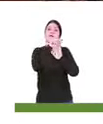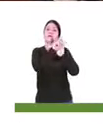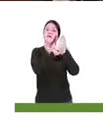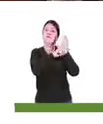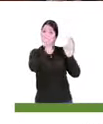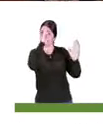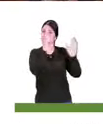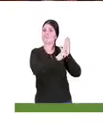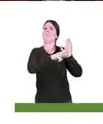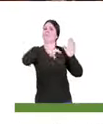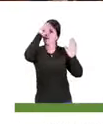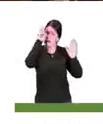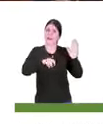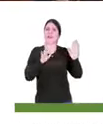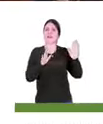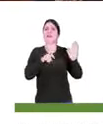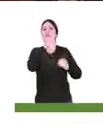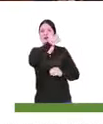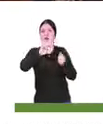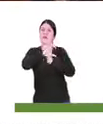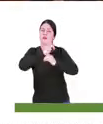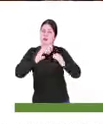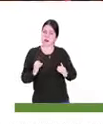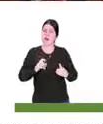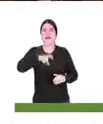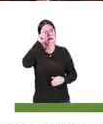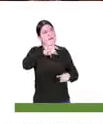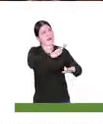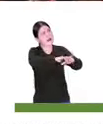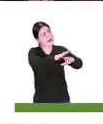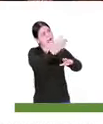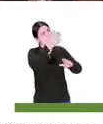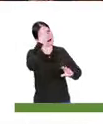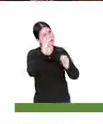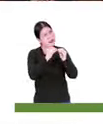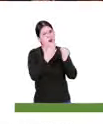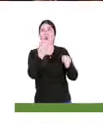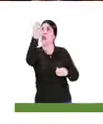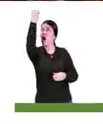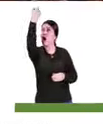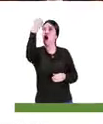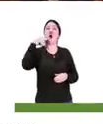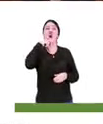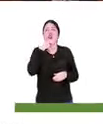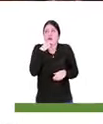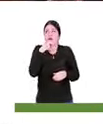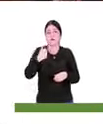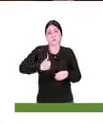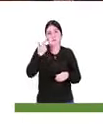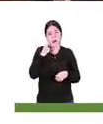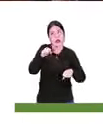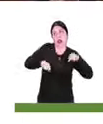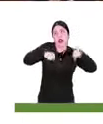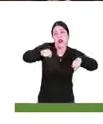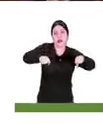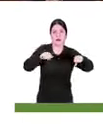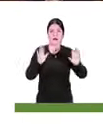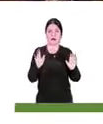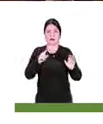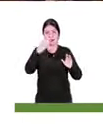piden los bogotanos que tienen que respetar los ciclistas, y estamos de acuerdo, no se pueden pasar los semáforos en rojo, no se pueden estar cruzando entre carriles.